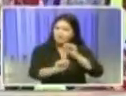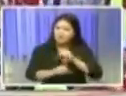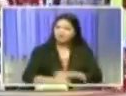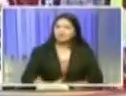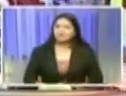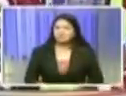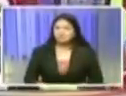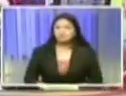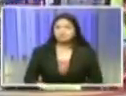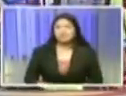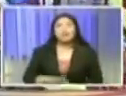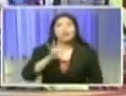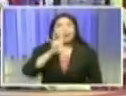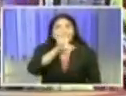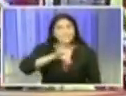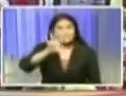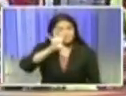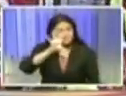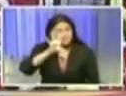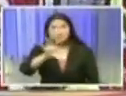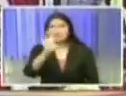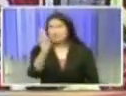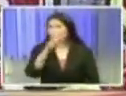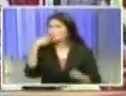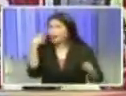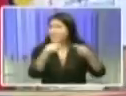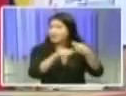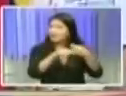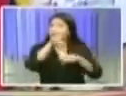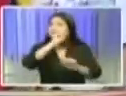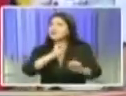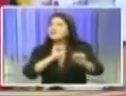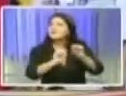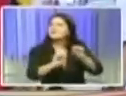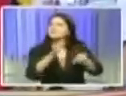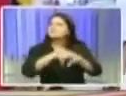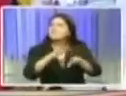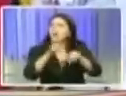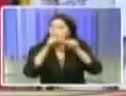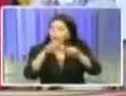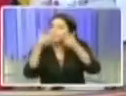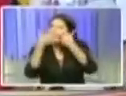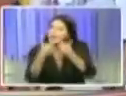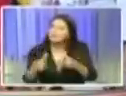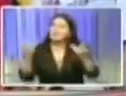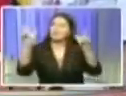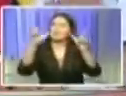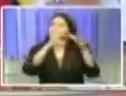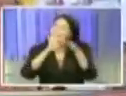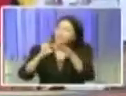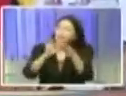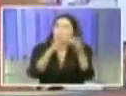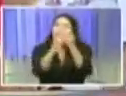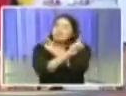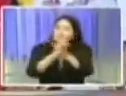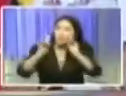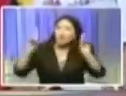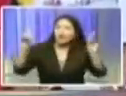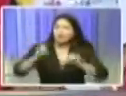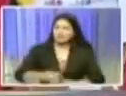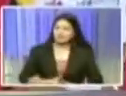La patria no se vende, la patria se defiende. Y se defiende para que siga siendo libre, soberana,